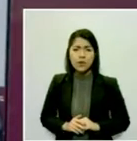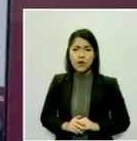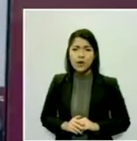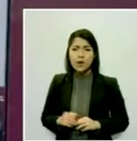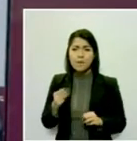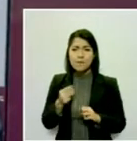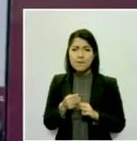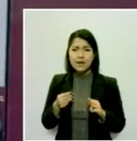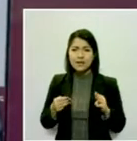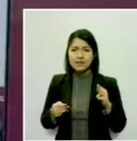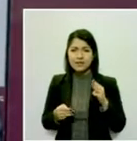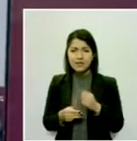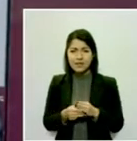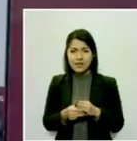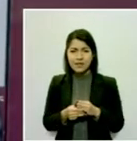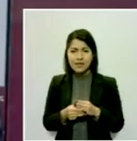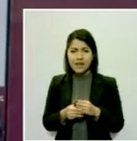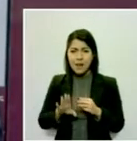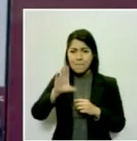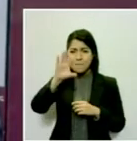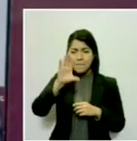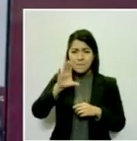un material espumoso,